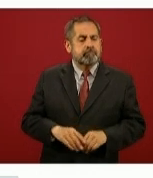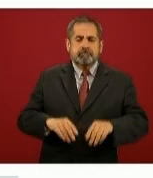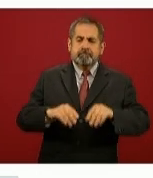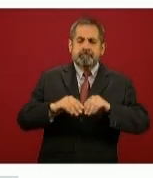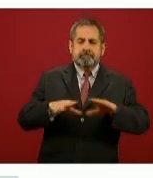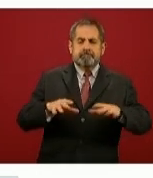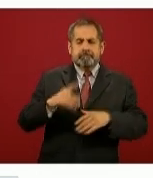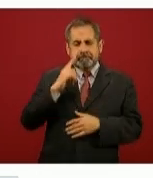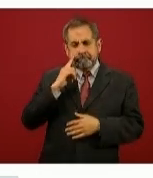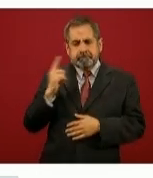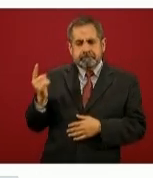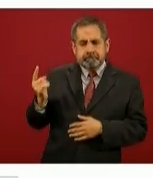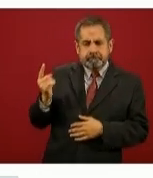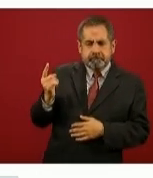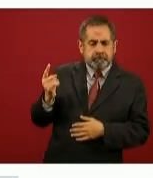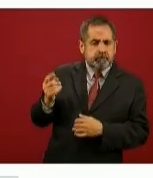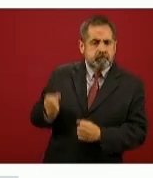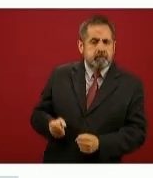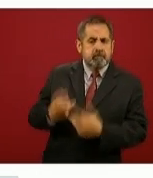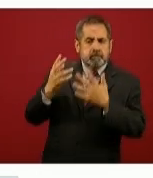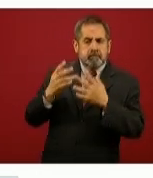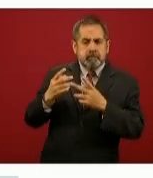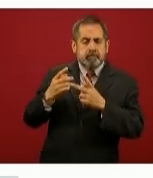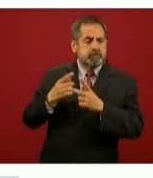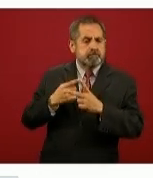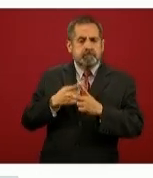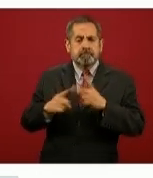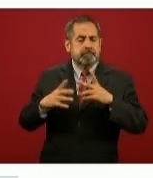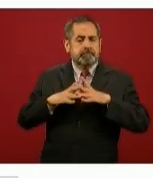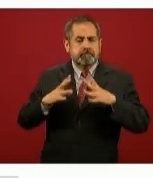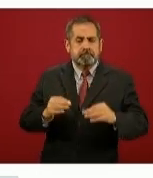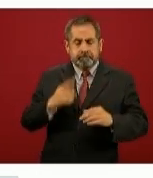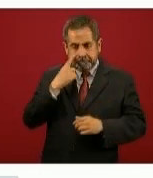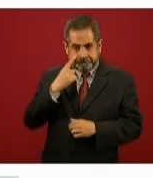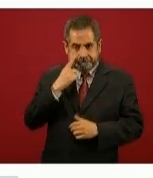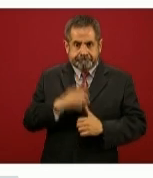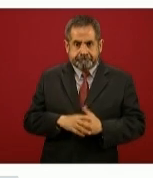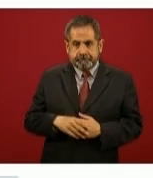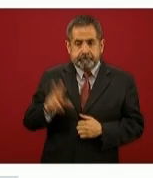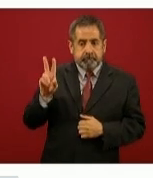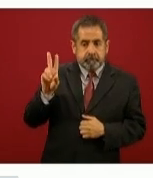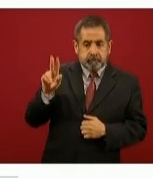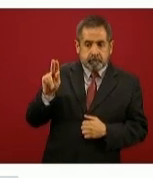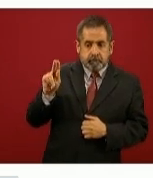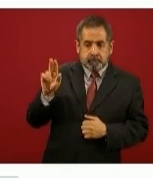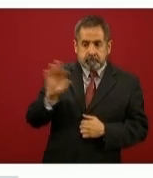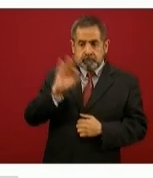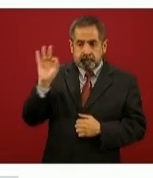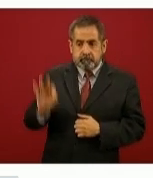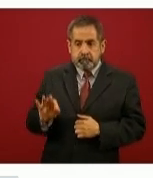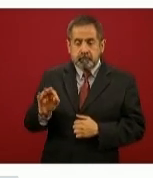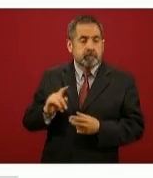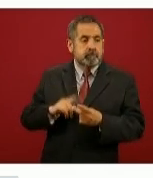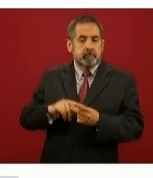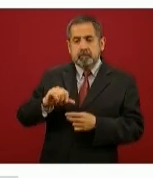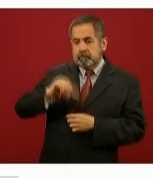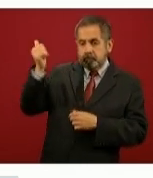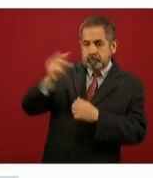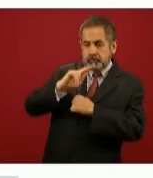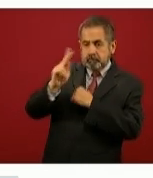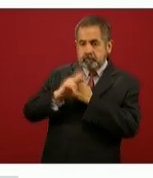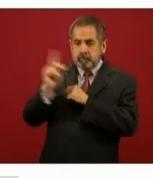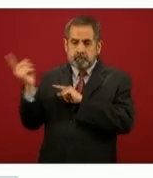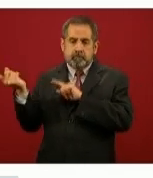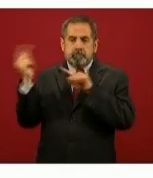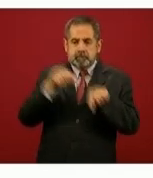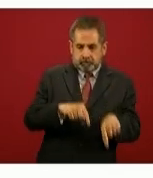distribución de casos de acuerdo a su origen. Tenemos que 80% de los casos han venido del exterior,